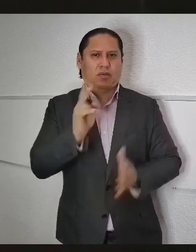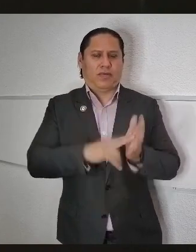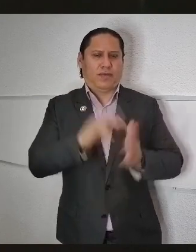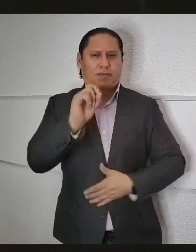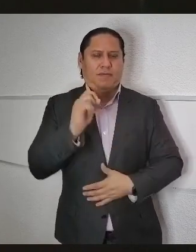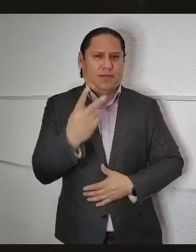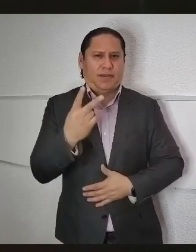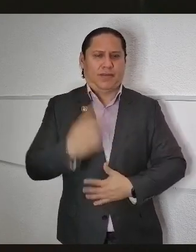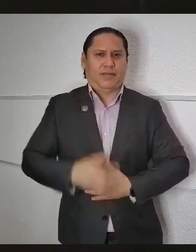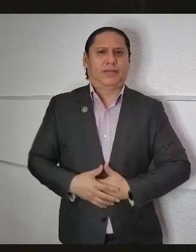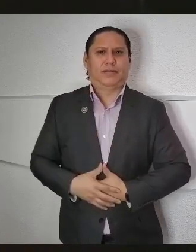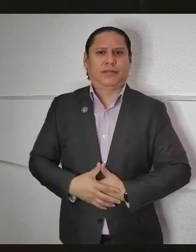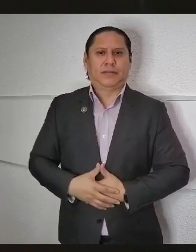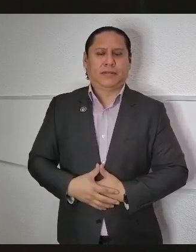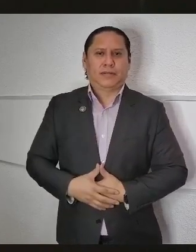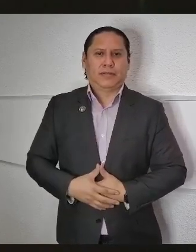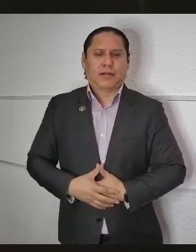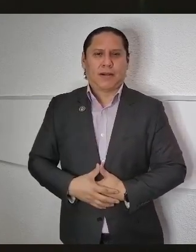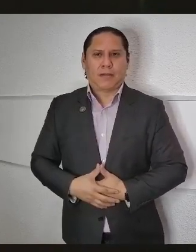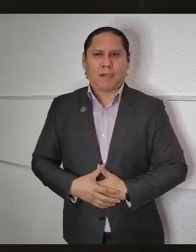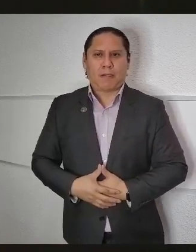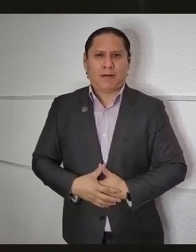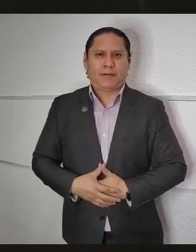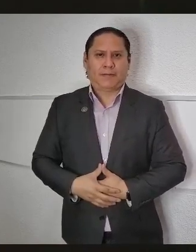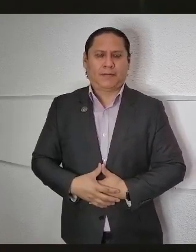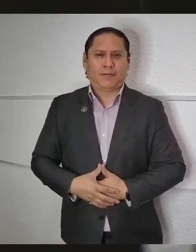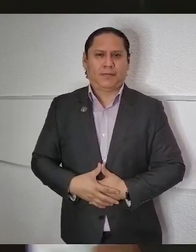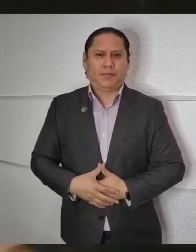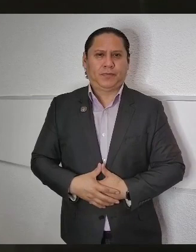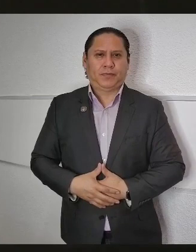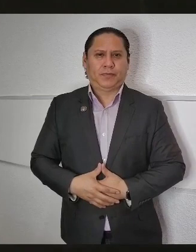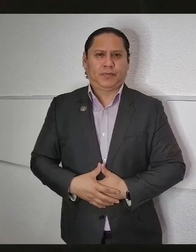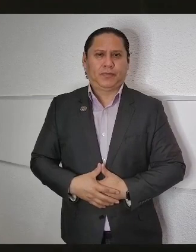de 2022.